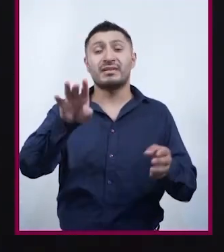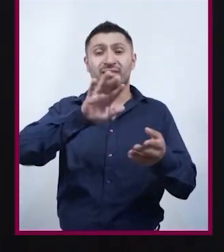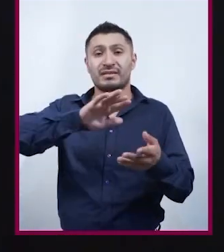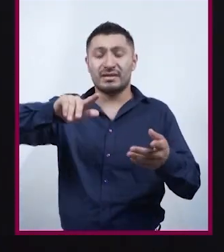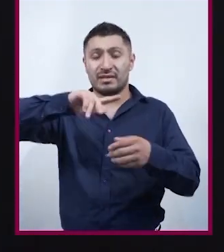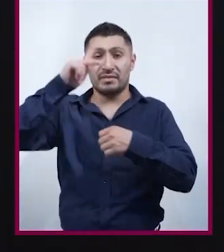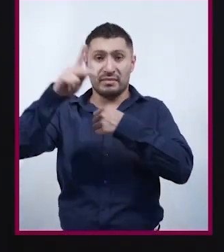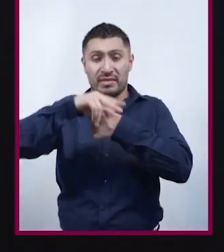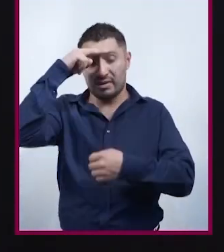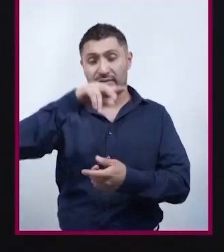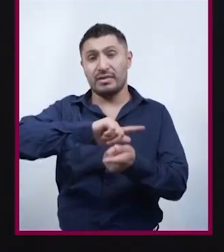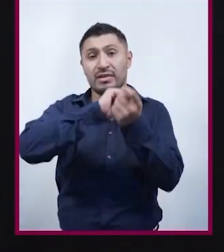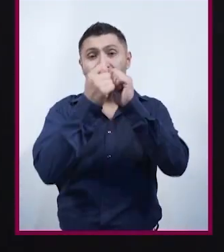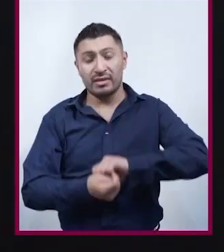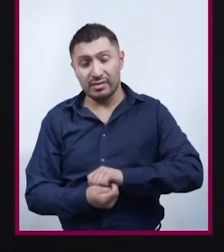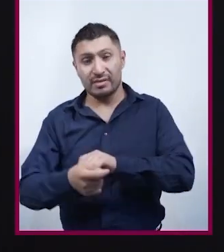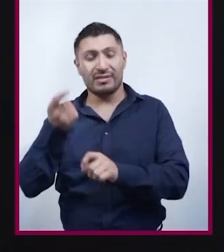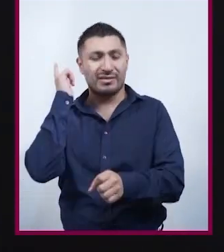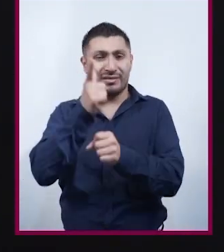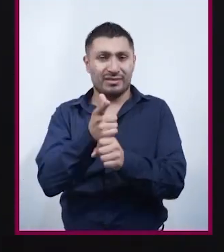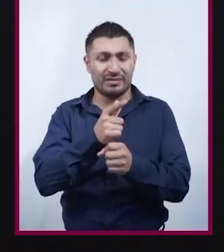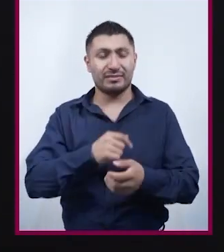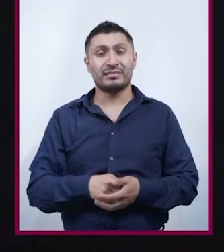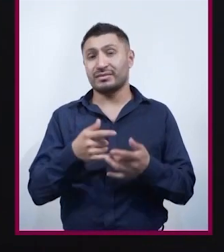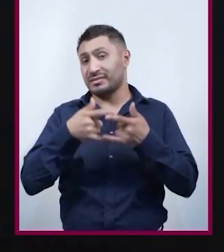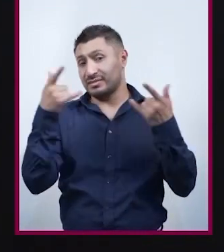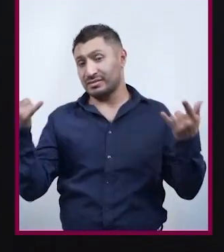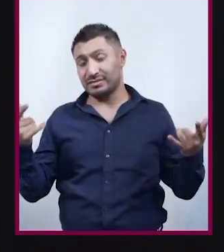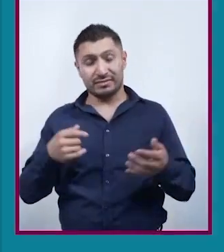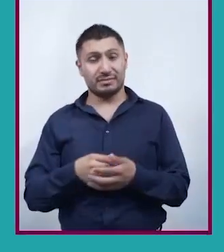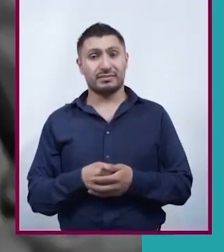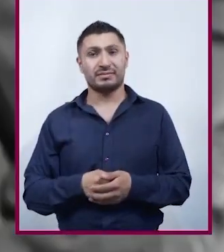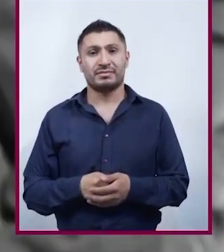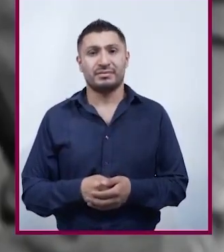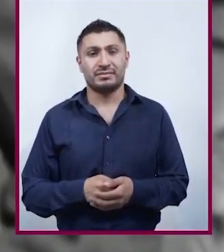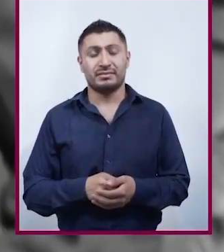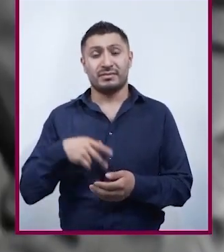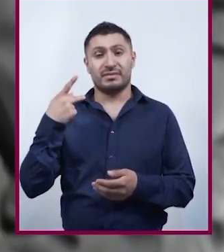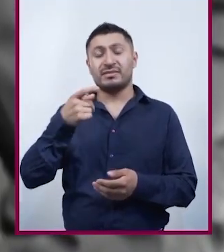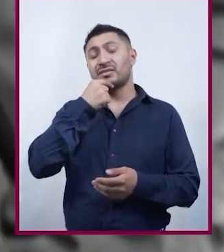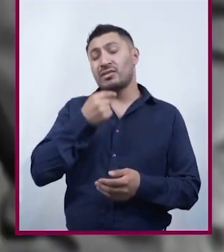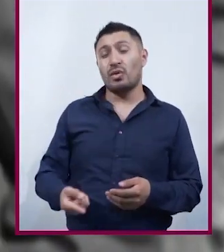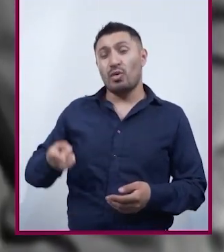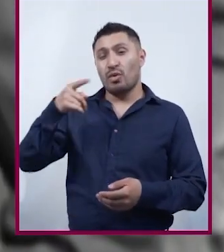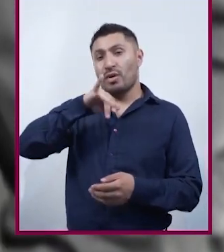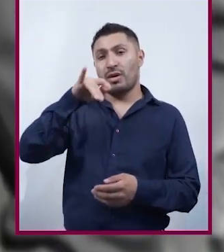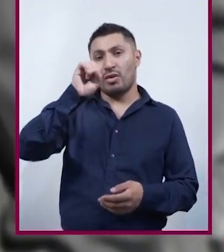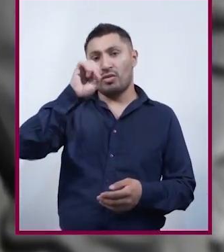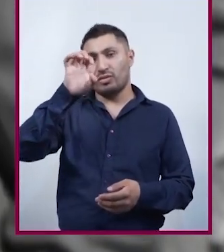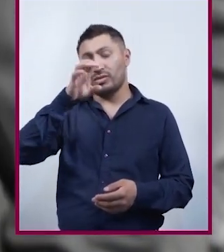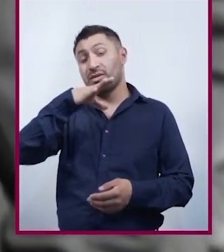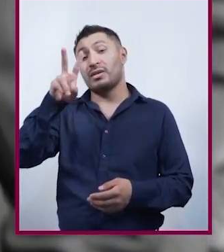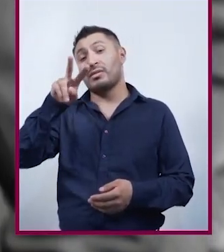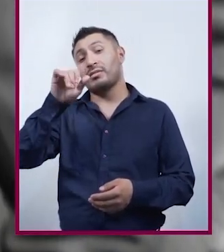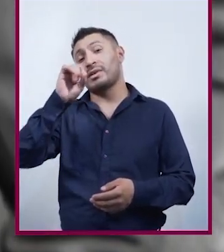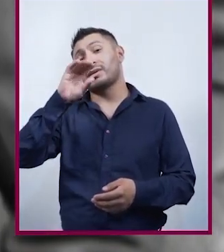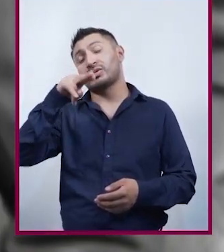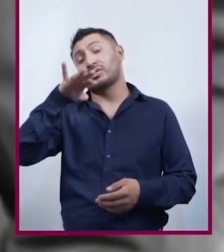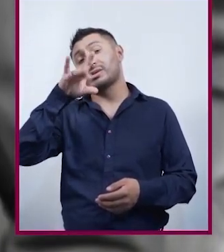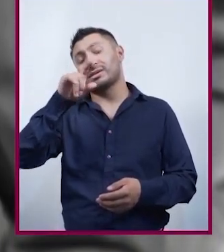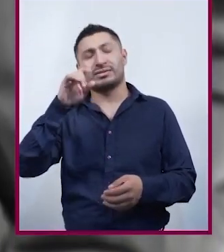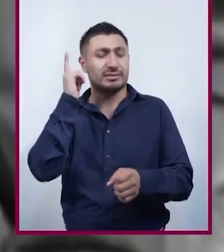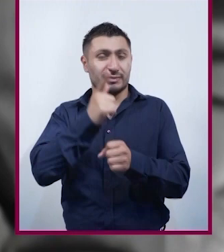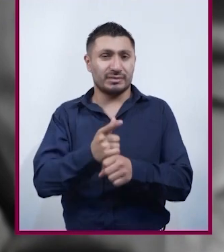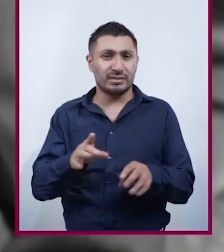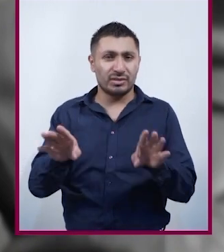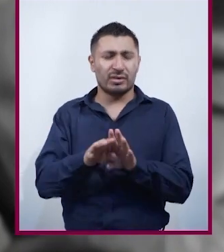de la transformación de nuestro país. ¡Descubramos esta odisea! Desde su infancia, José Vasconcelos experimentó